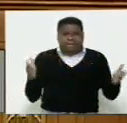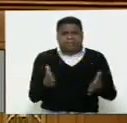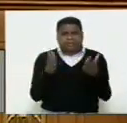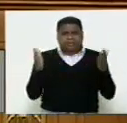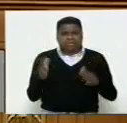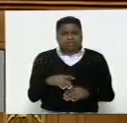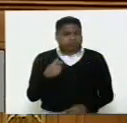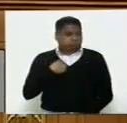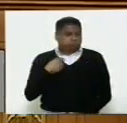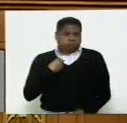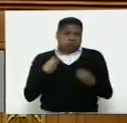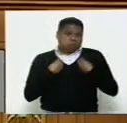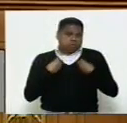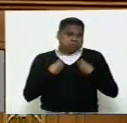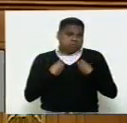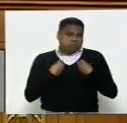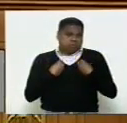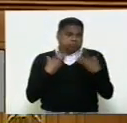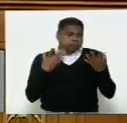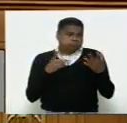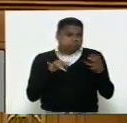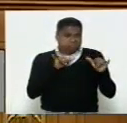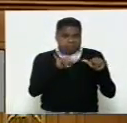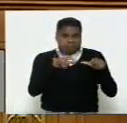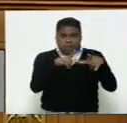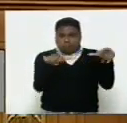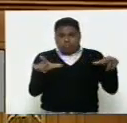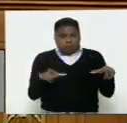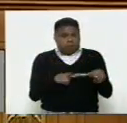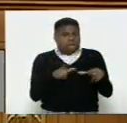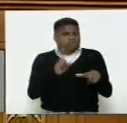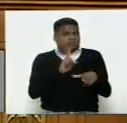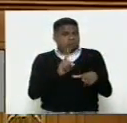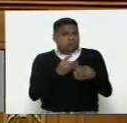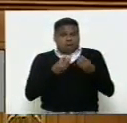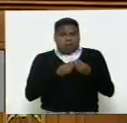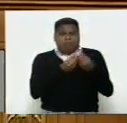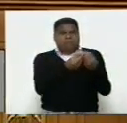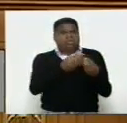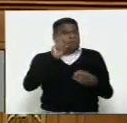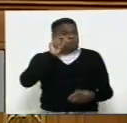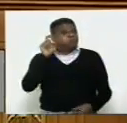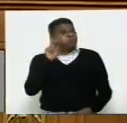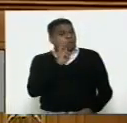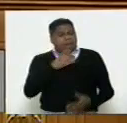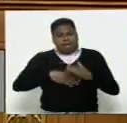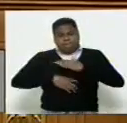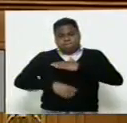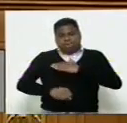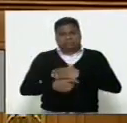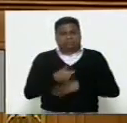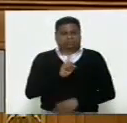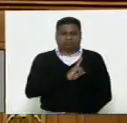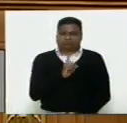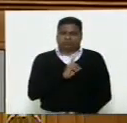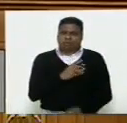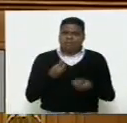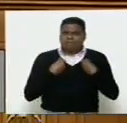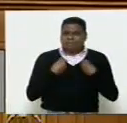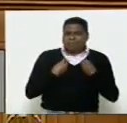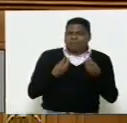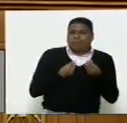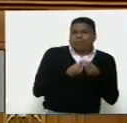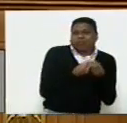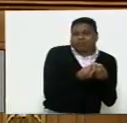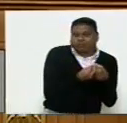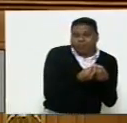vive la mujer que acompañé durante su gestación y durante el parto. Yo no vivo con ella, yo no vivo cerca, pero